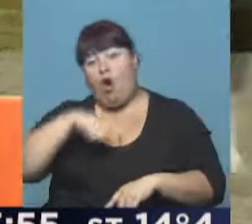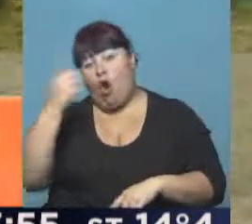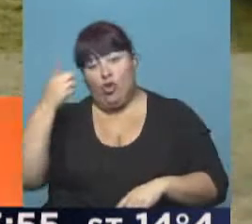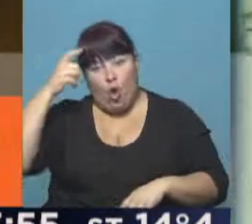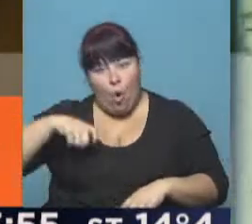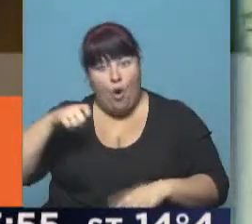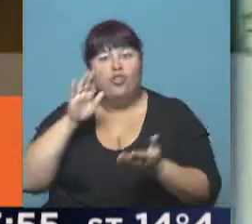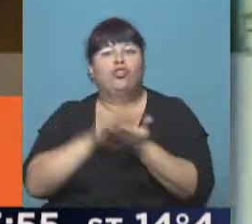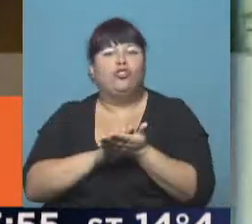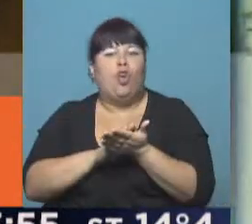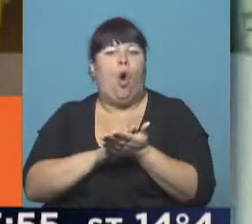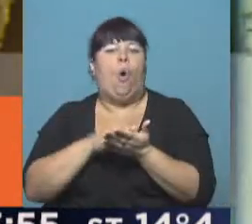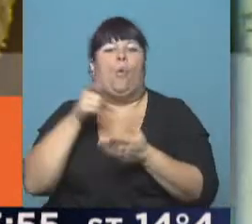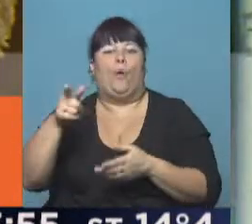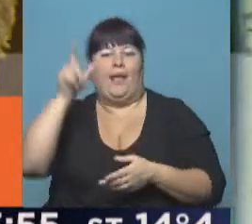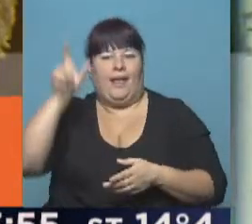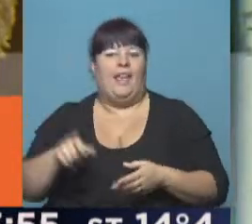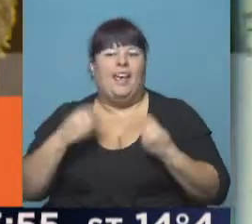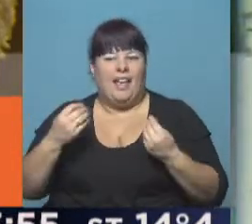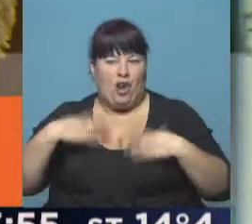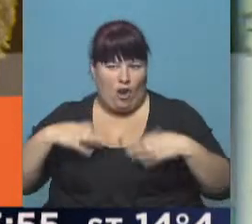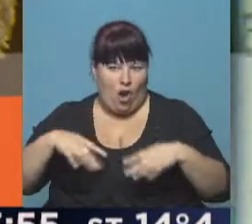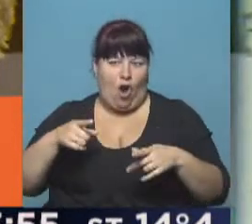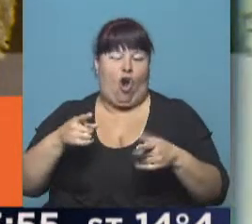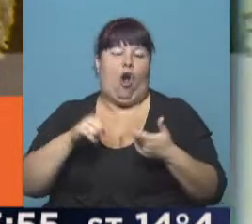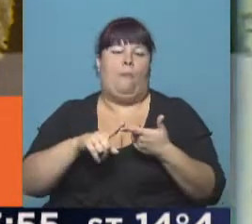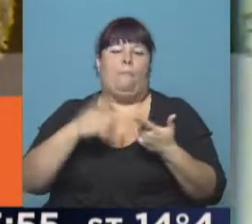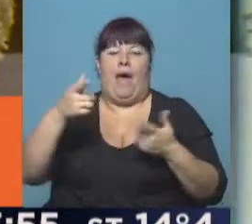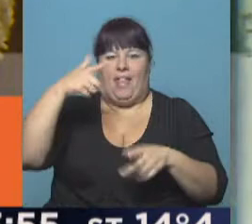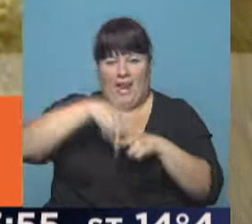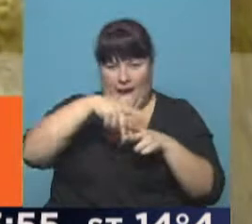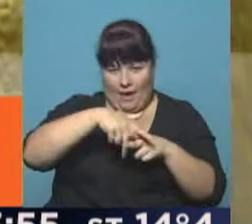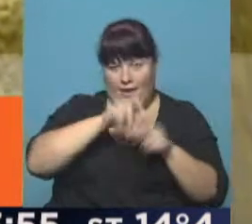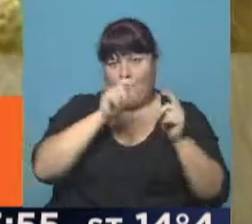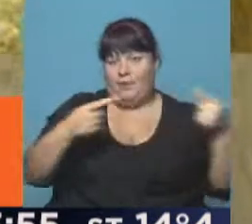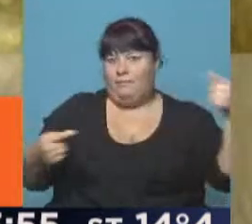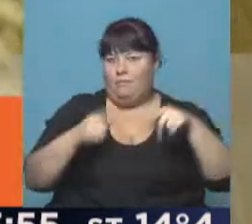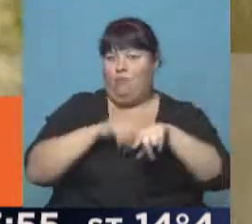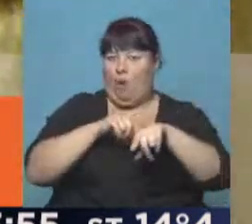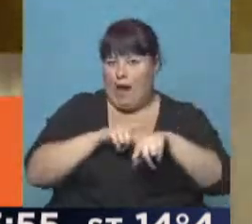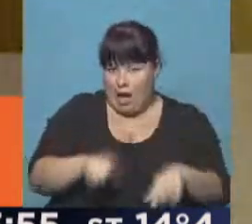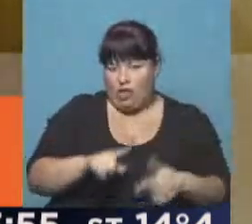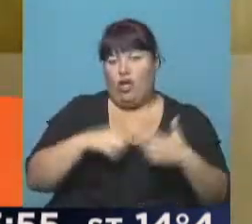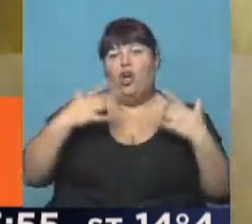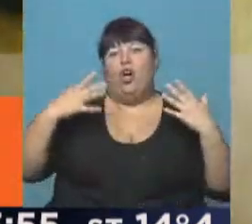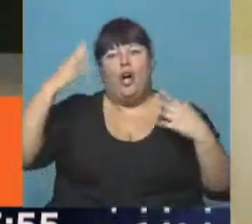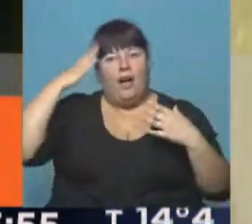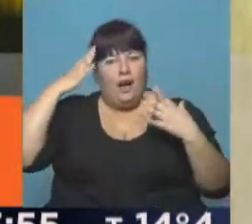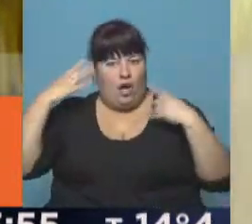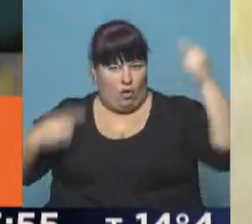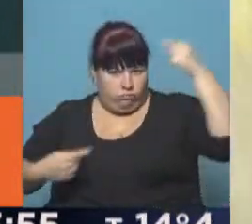actúa sobre lo que es el apero. Y el apero entra desde la vestimenta del jinete, que se corresponda con la época, el juego de